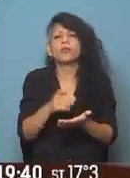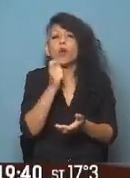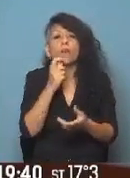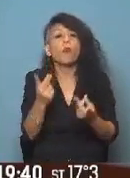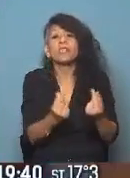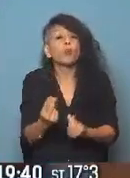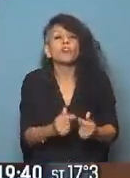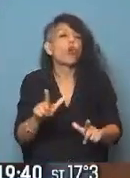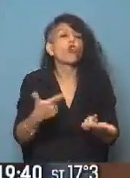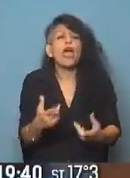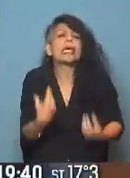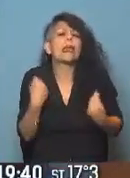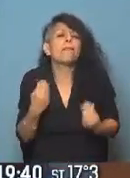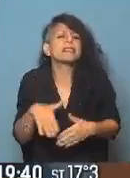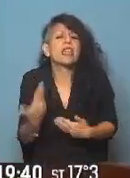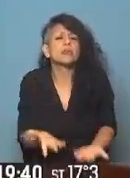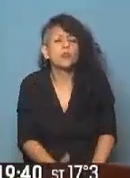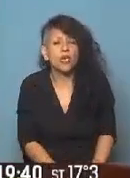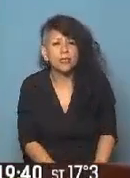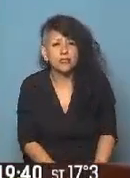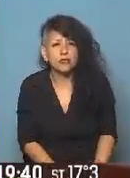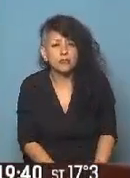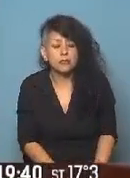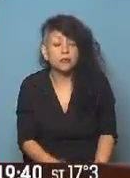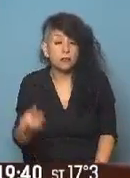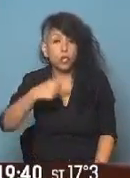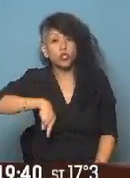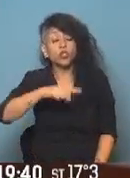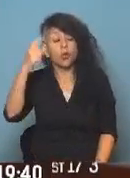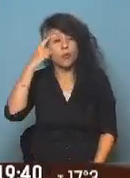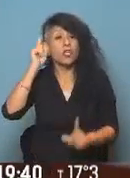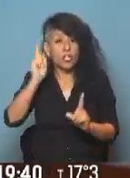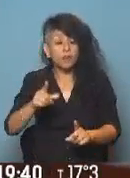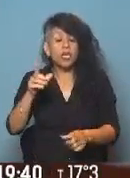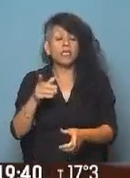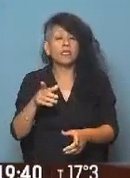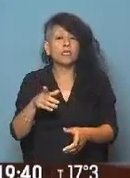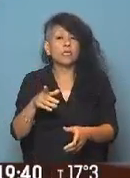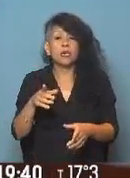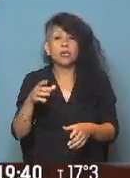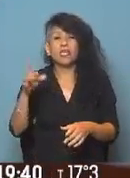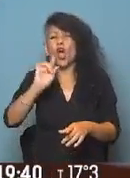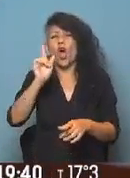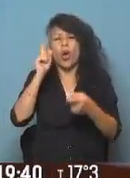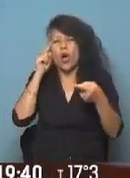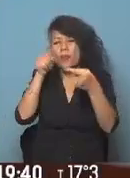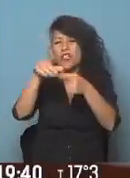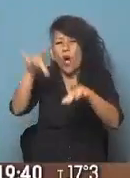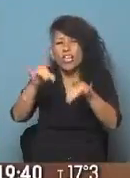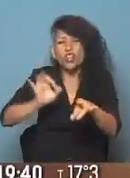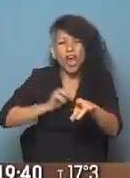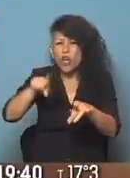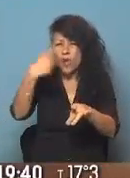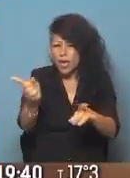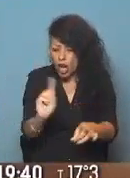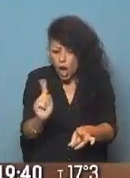toca a nosotros, no es pensar en la elección del año que viene, es pensar en la realidad actual y en la responsabilidad que tenemos también como oposición, ¿no?